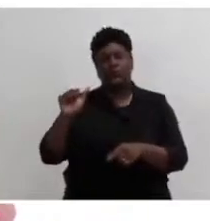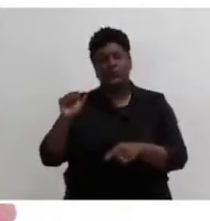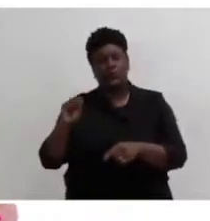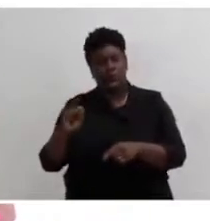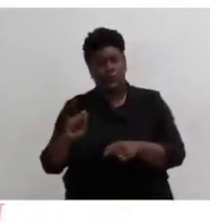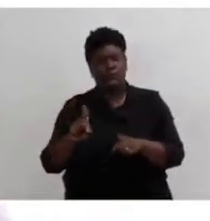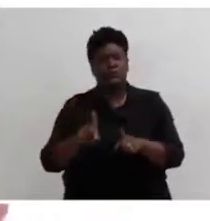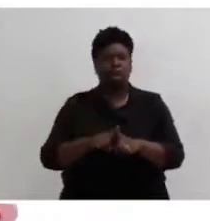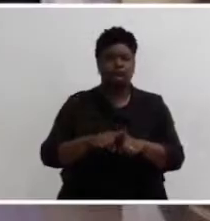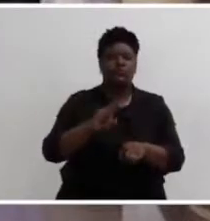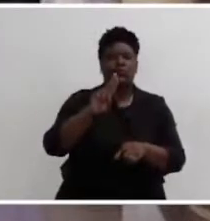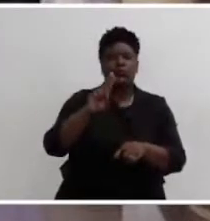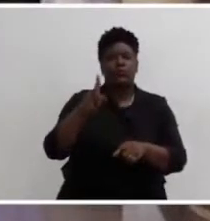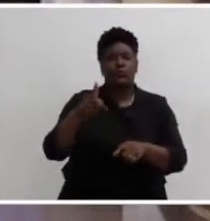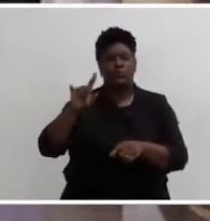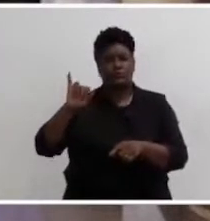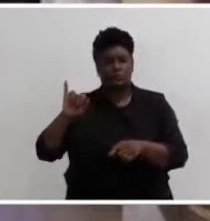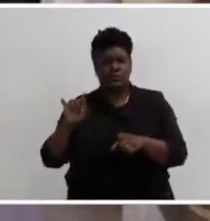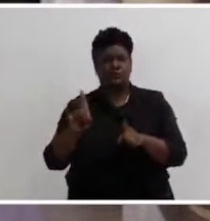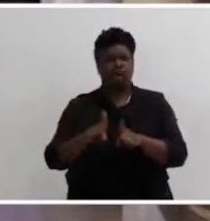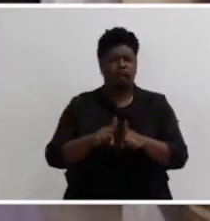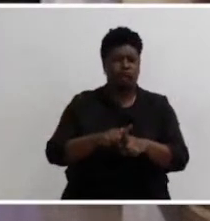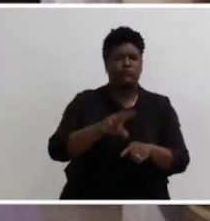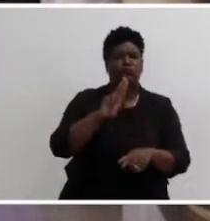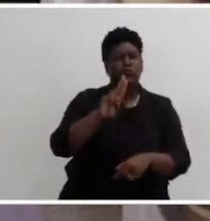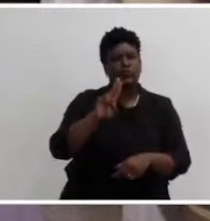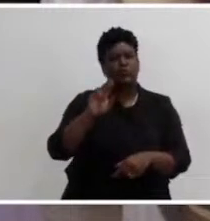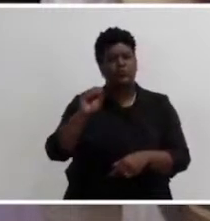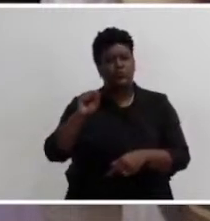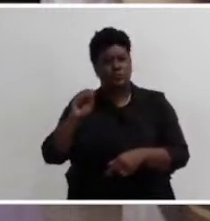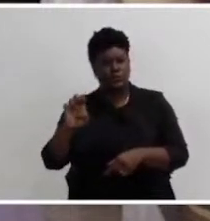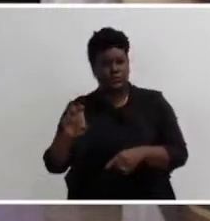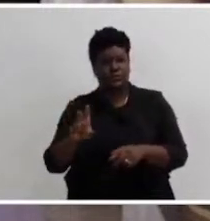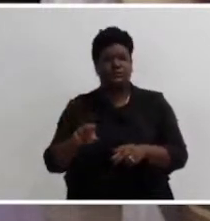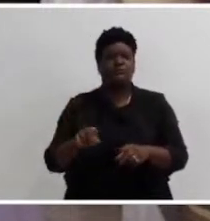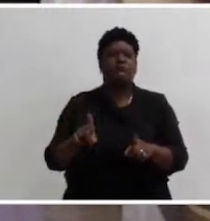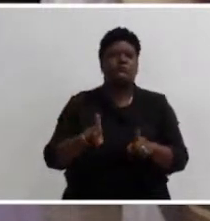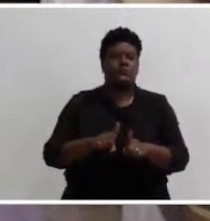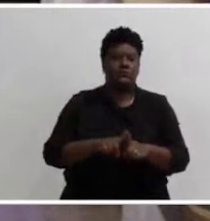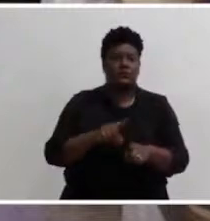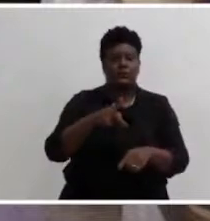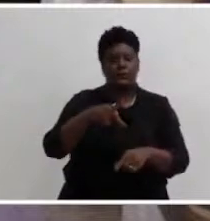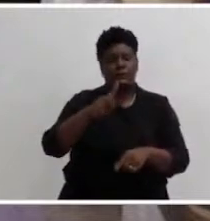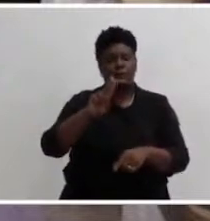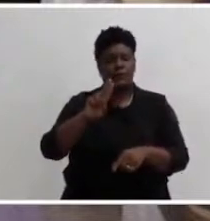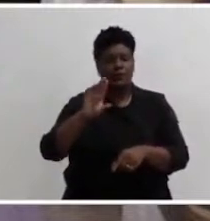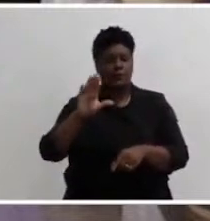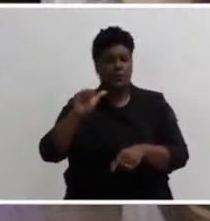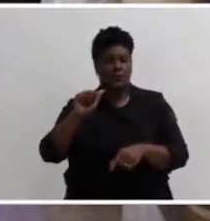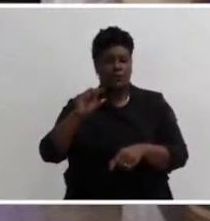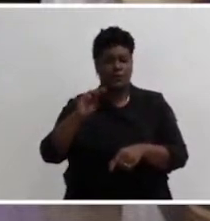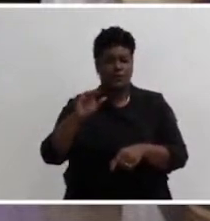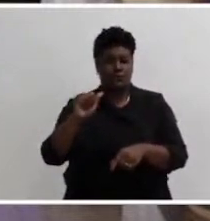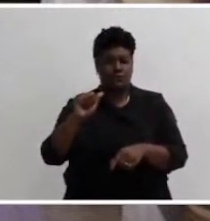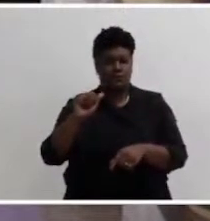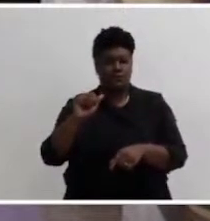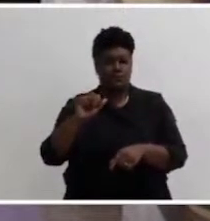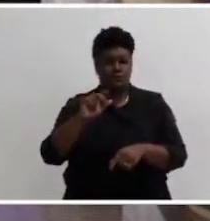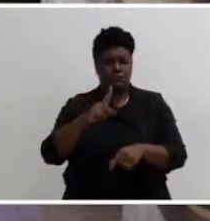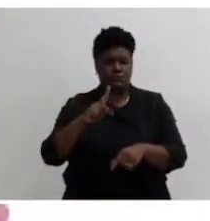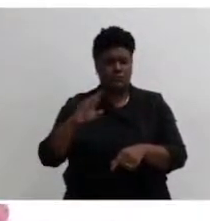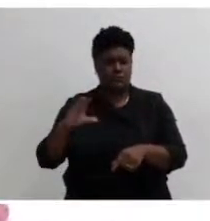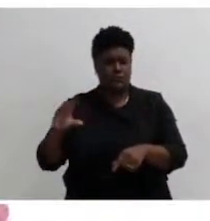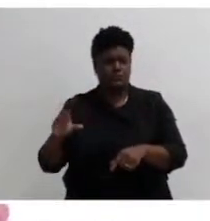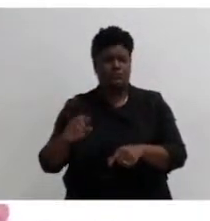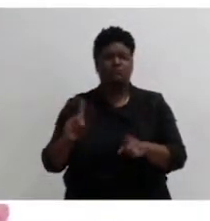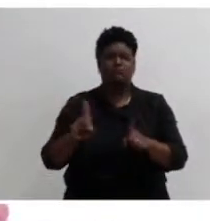a UPID, a UNADE, a la UCE, a INTEC, a la Pucamaima y a Unicaribe, y otros que se integrarán en